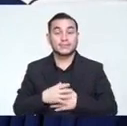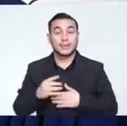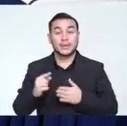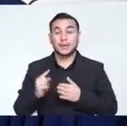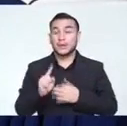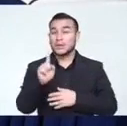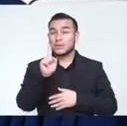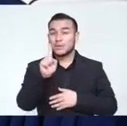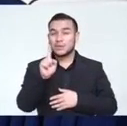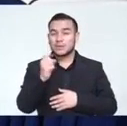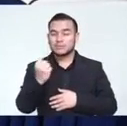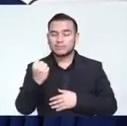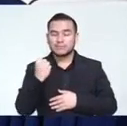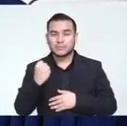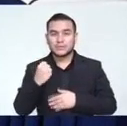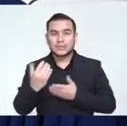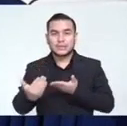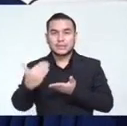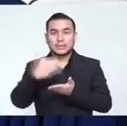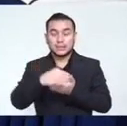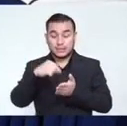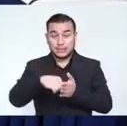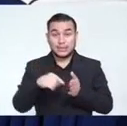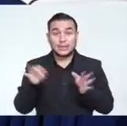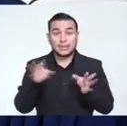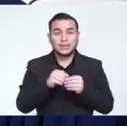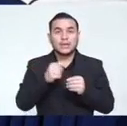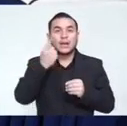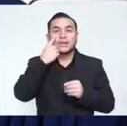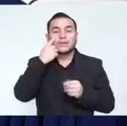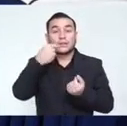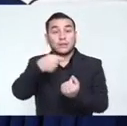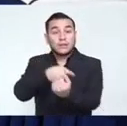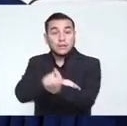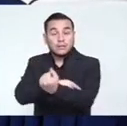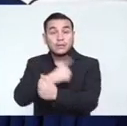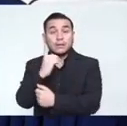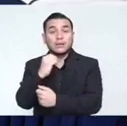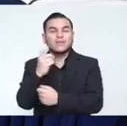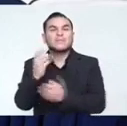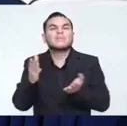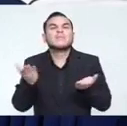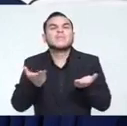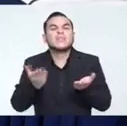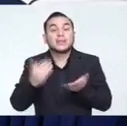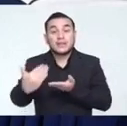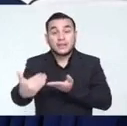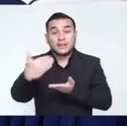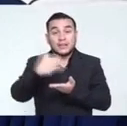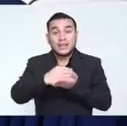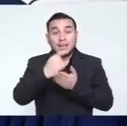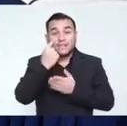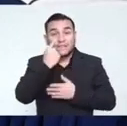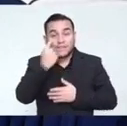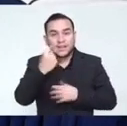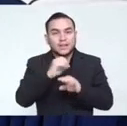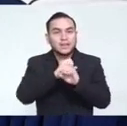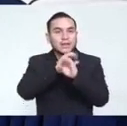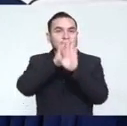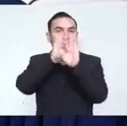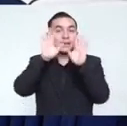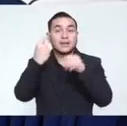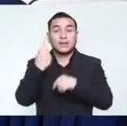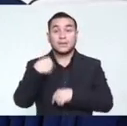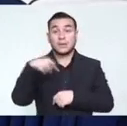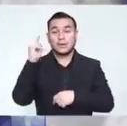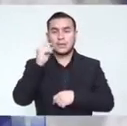principal razón para invitarlos acá, para estar acá y para invitarlos a ellos también acá, es para que ellos vengan a darse cuenta, como decíamos el